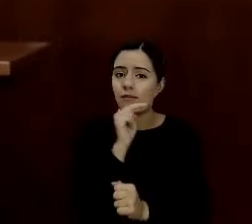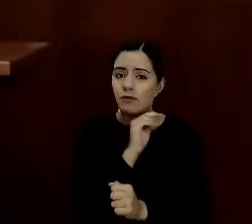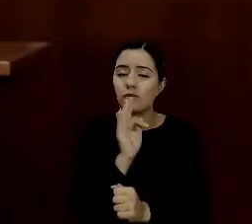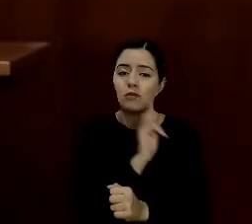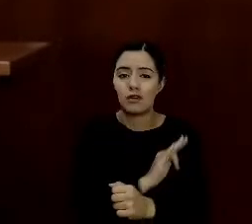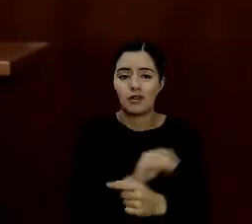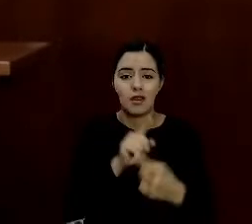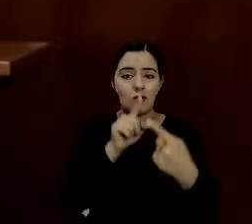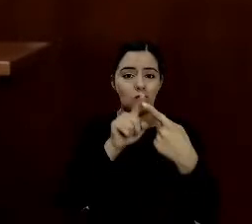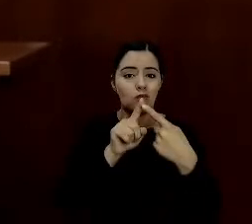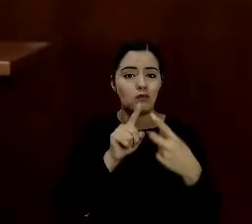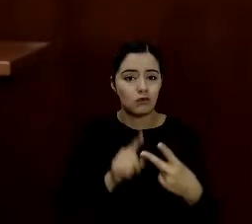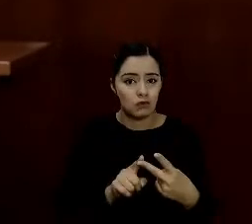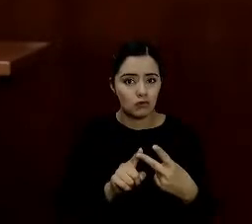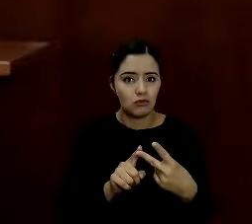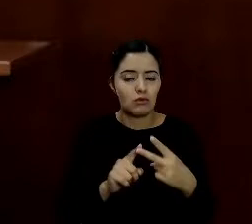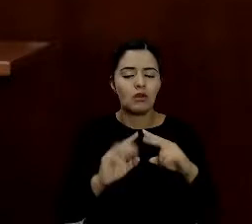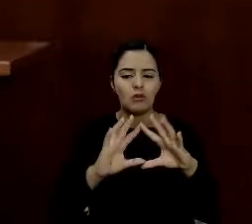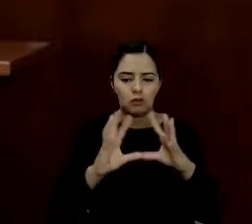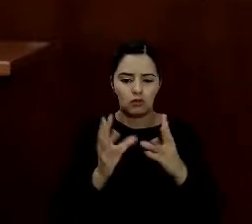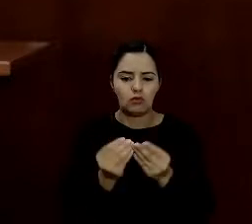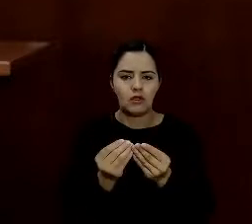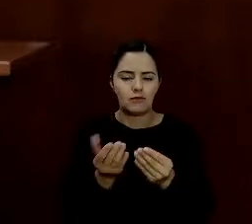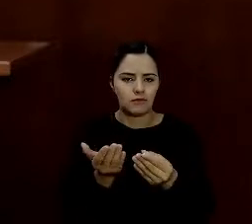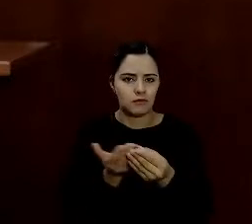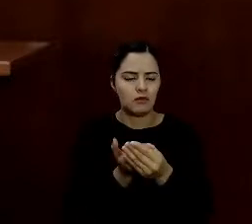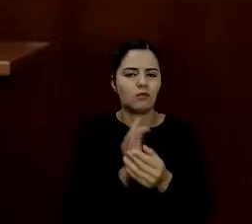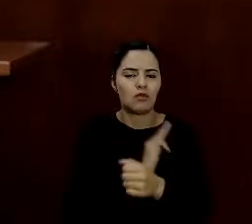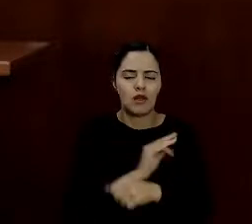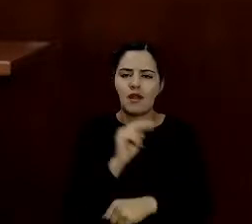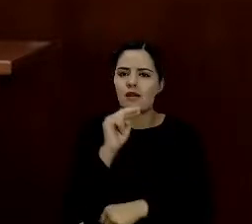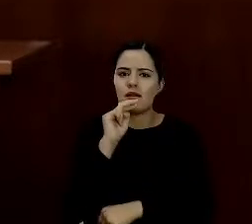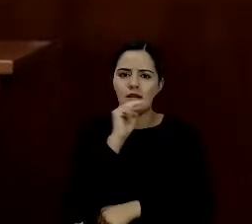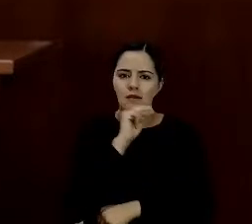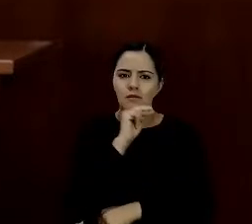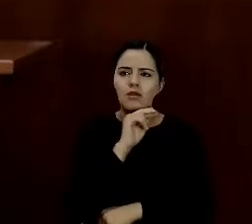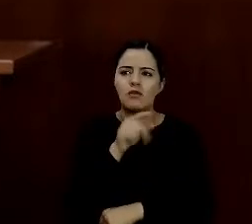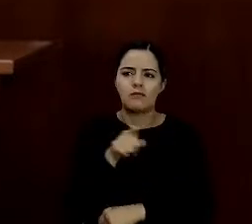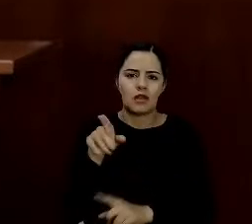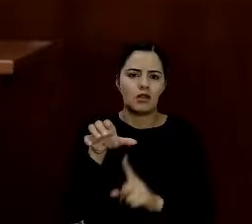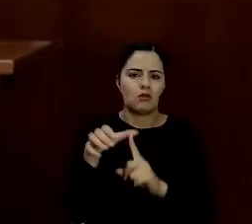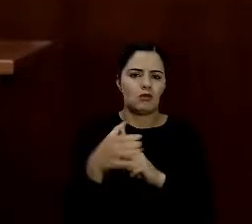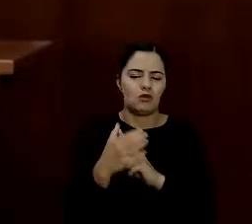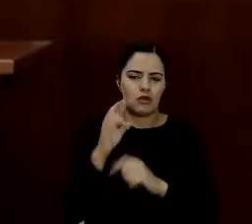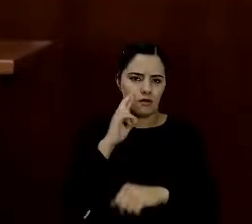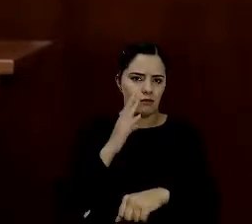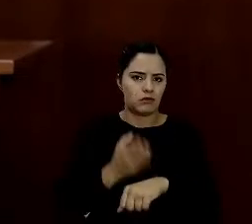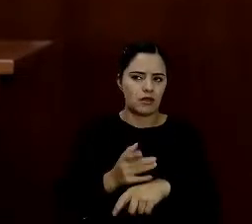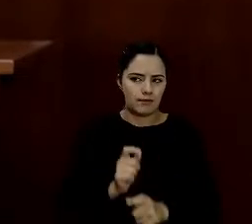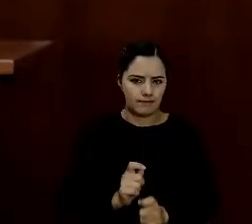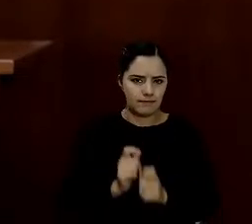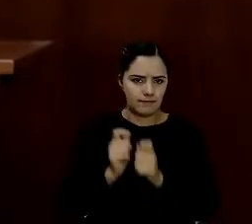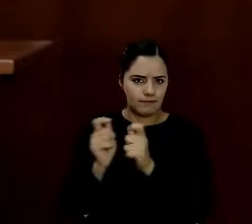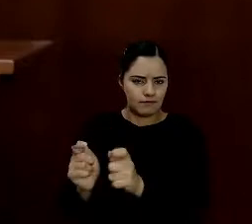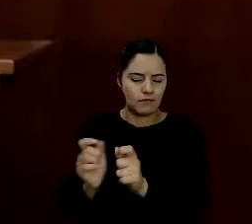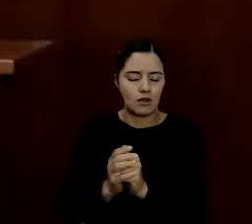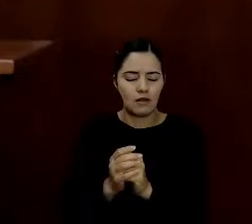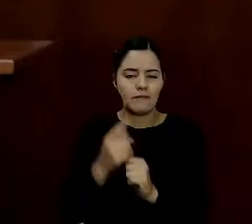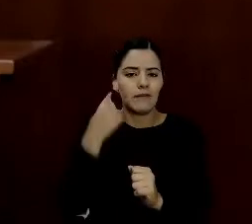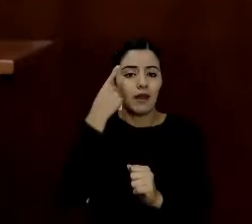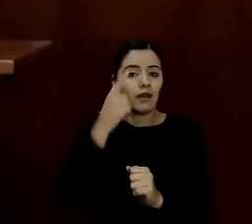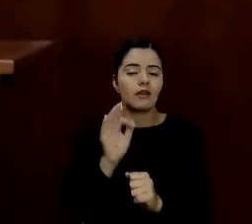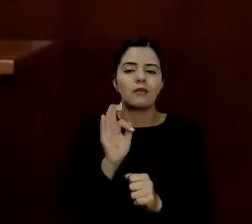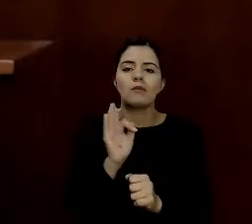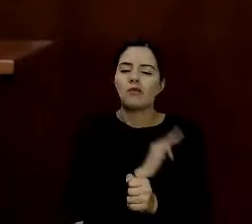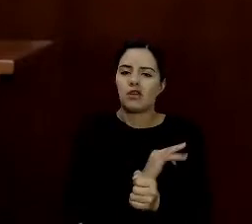dos iniciativas se conjunten y pasen lo más pronto posible a las comisiones correspondientes para que a su vez podamos